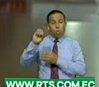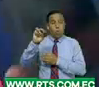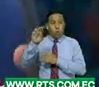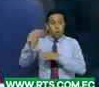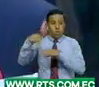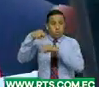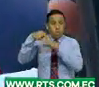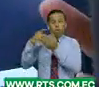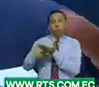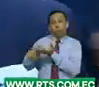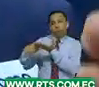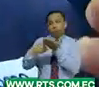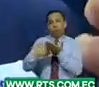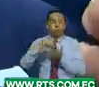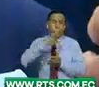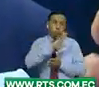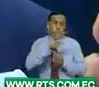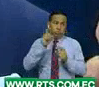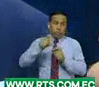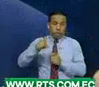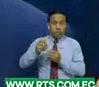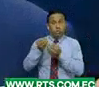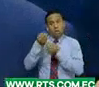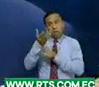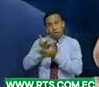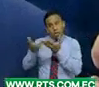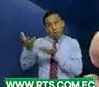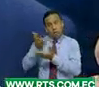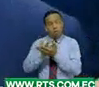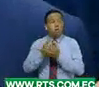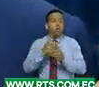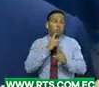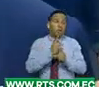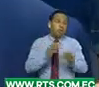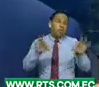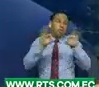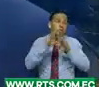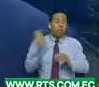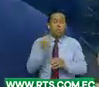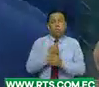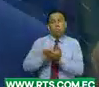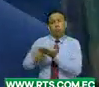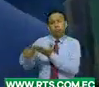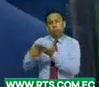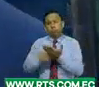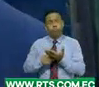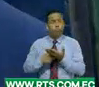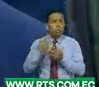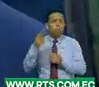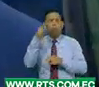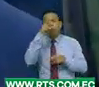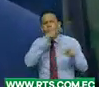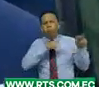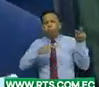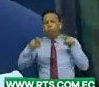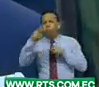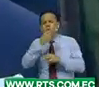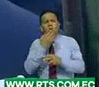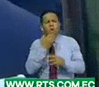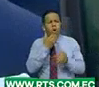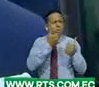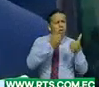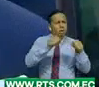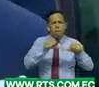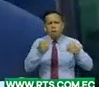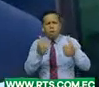muy dinámico tenemos que mantenernos activos permanentemente y ver cómo evoluciona pero tenemos que revisar a ver de qué manera podemos